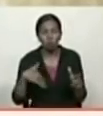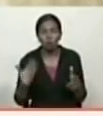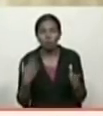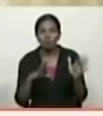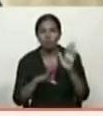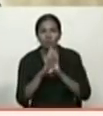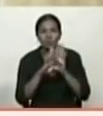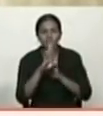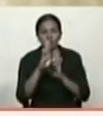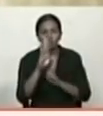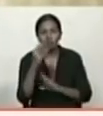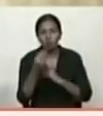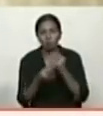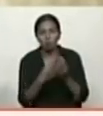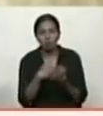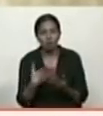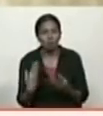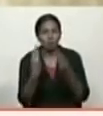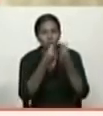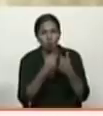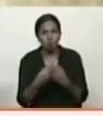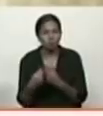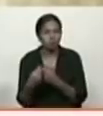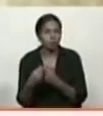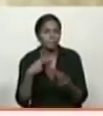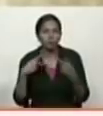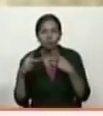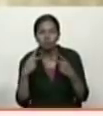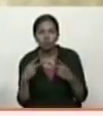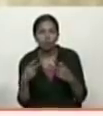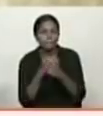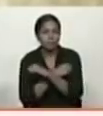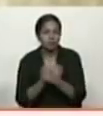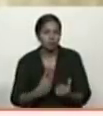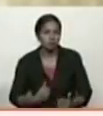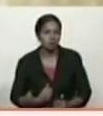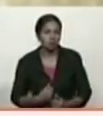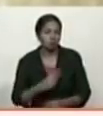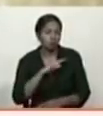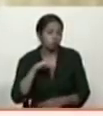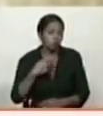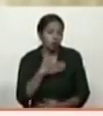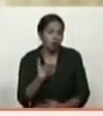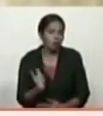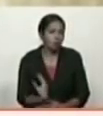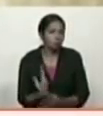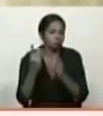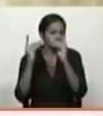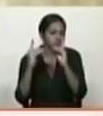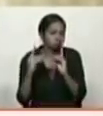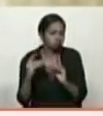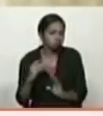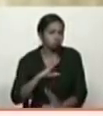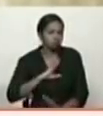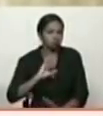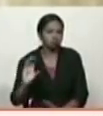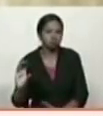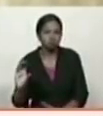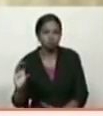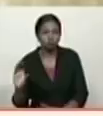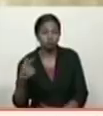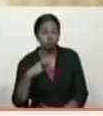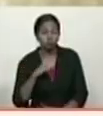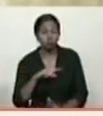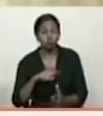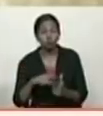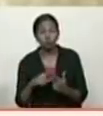cooperación económica, política, militar, con quien a bien nos parezca y de manera soberana se decida. Y nunca